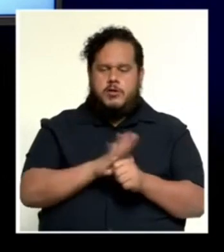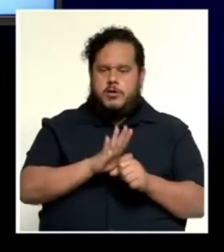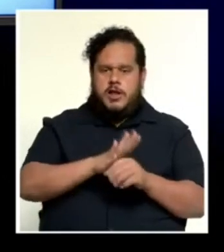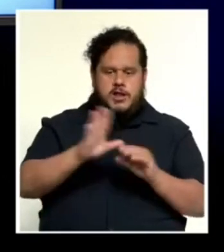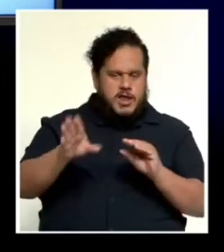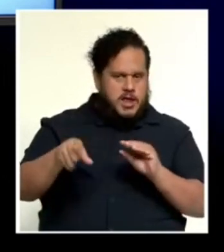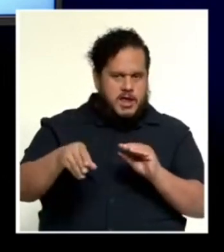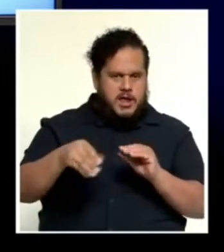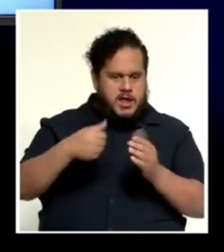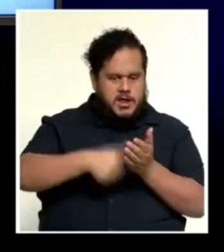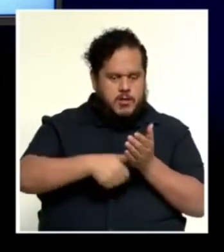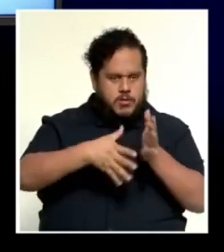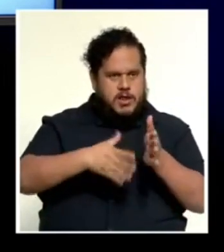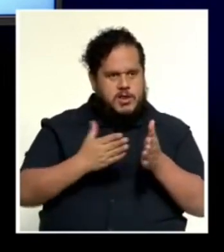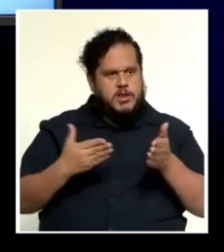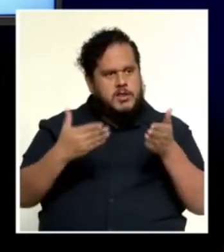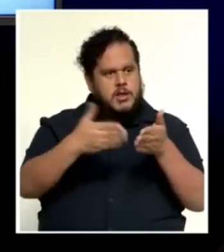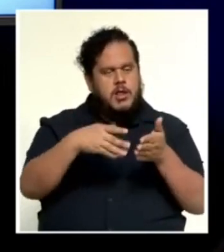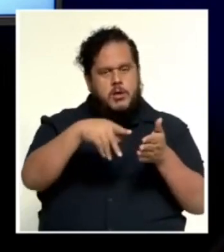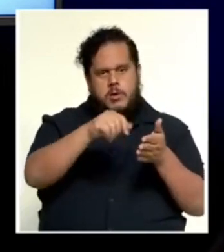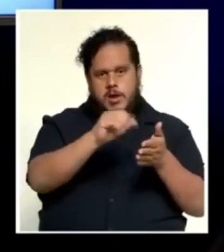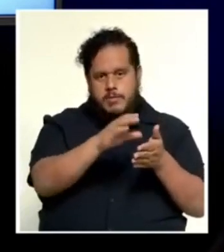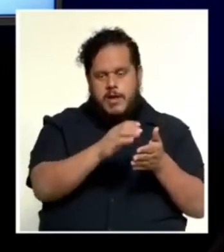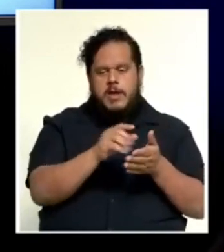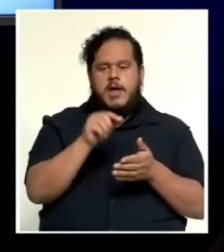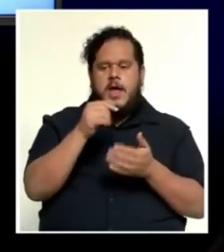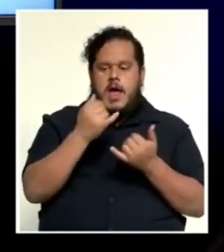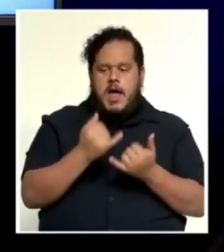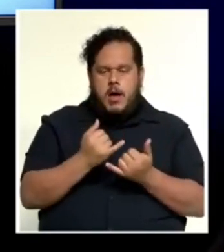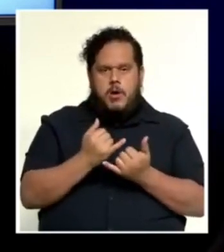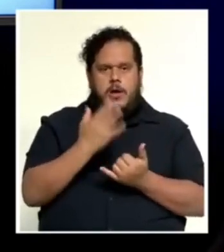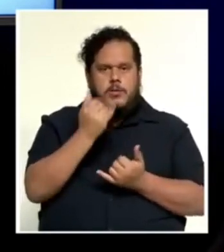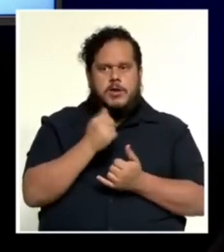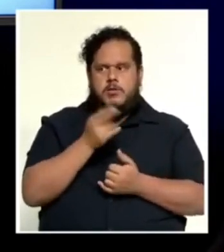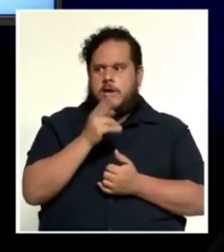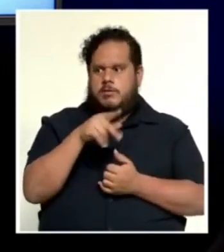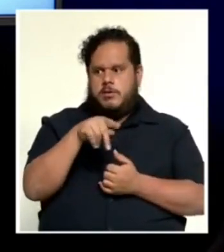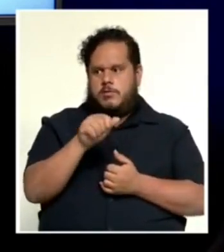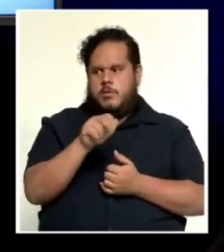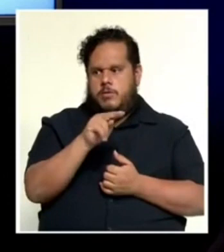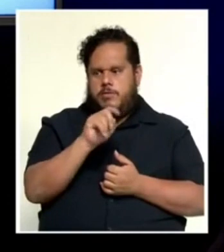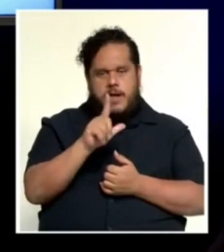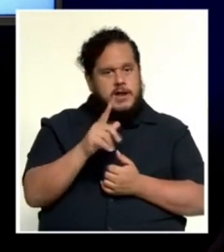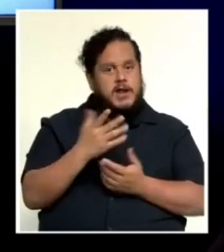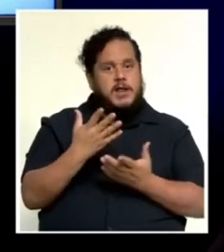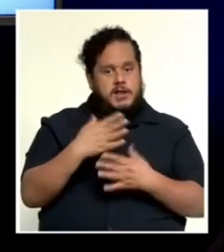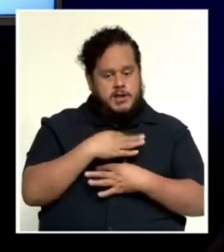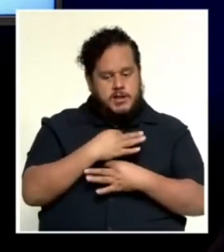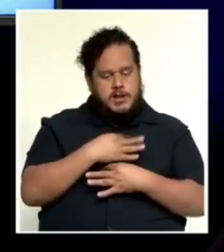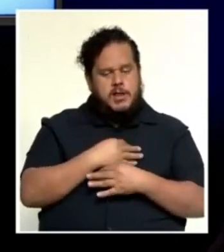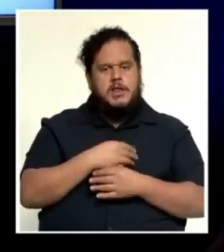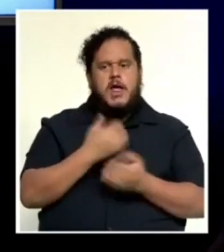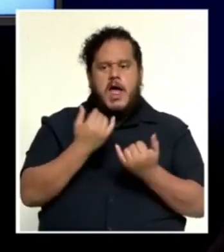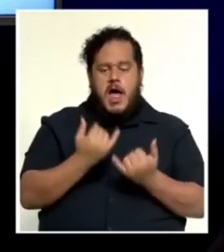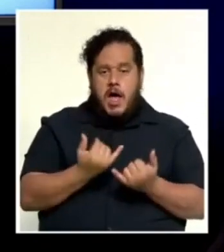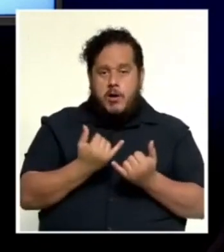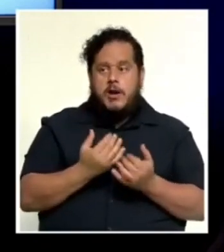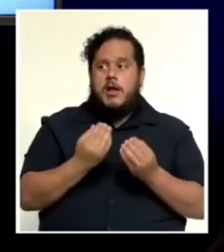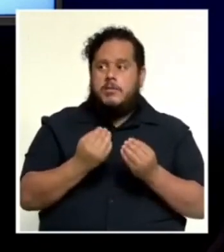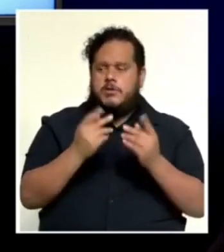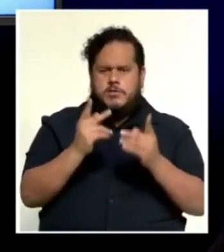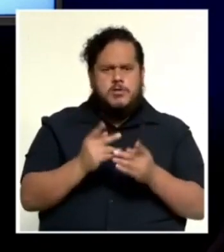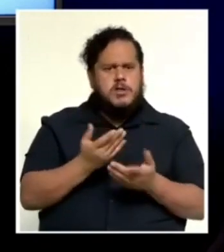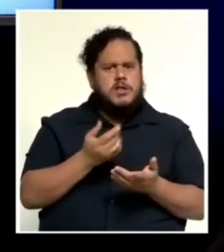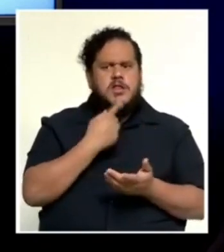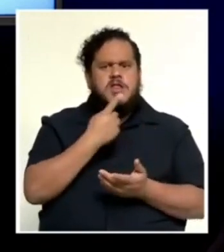don Carlos Alvarado, para esta ocasión, porque son el mismo panel, eso es muy interesante, para esta ocasión mucha gente se